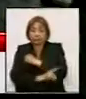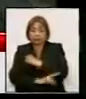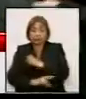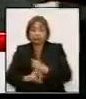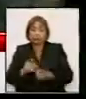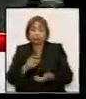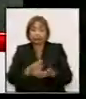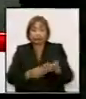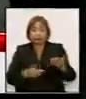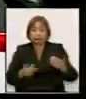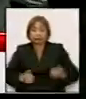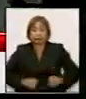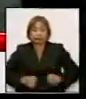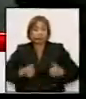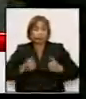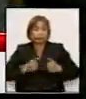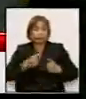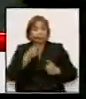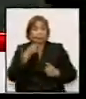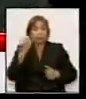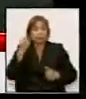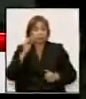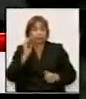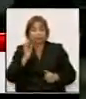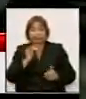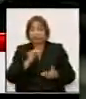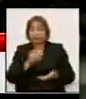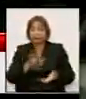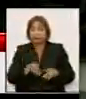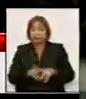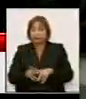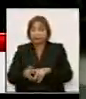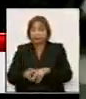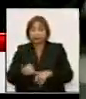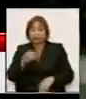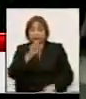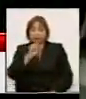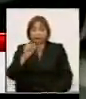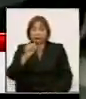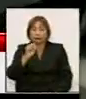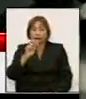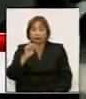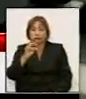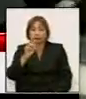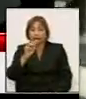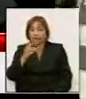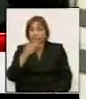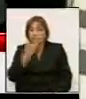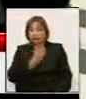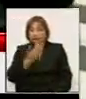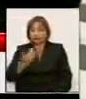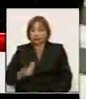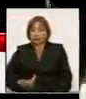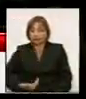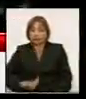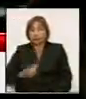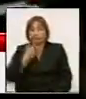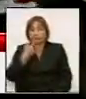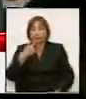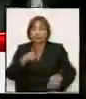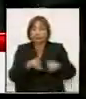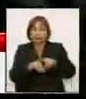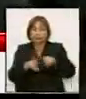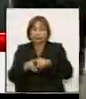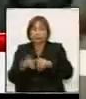quien en vida fuera fue también elegido senador de la República, además de